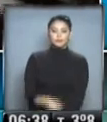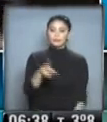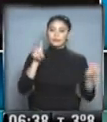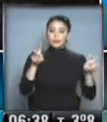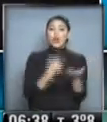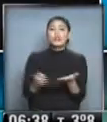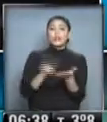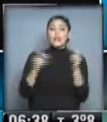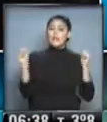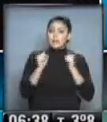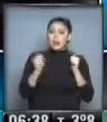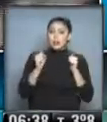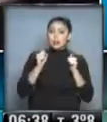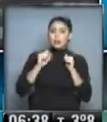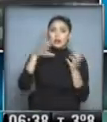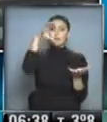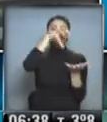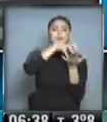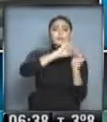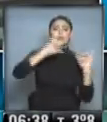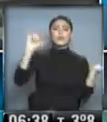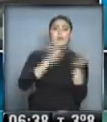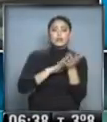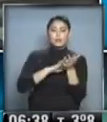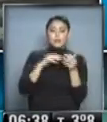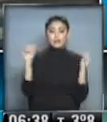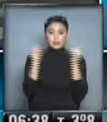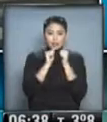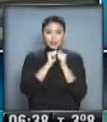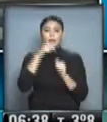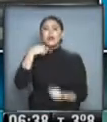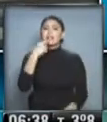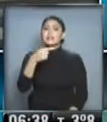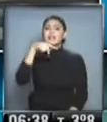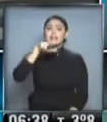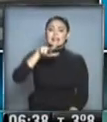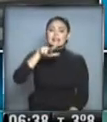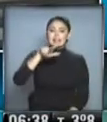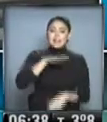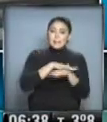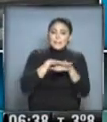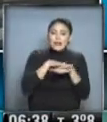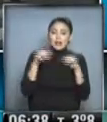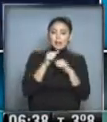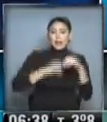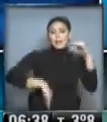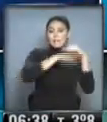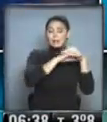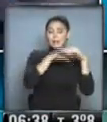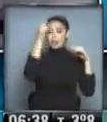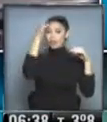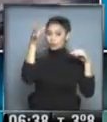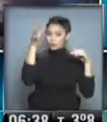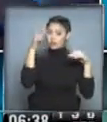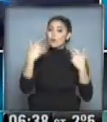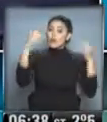Volvió el frío. El Servicio Meteorológico Nacional prevé para hoy una mínima de 3 grados y una máxima que no superaría los 12. Se